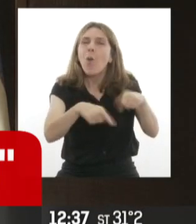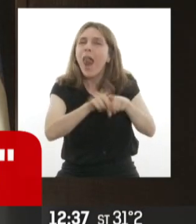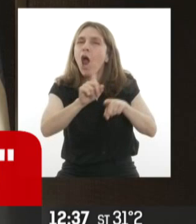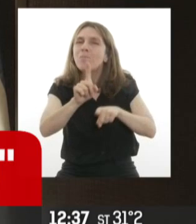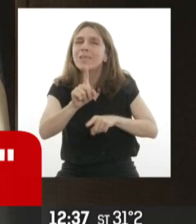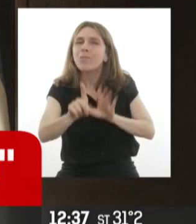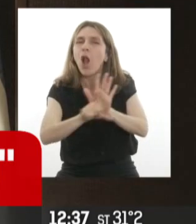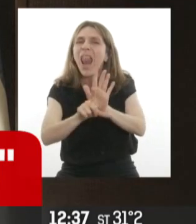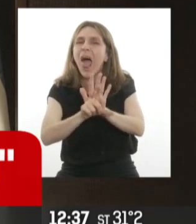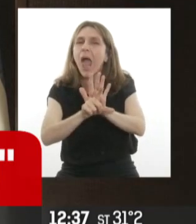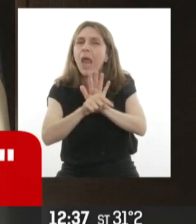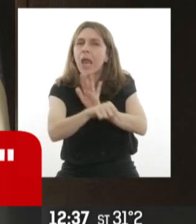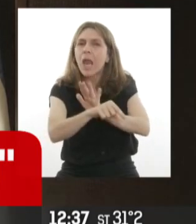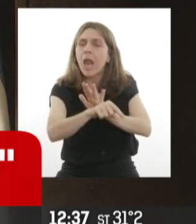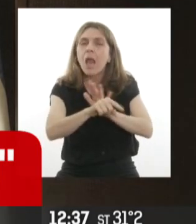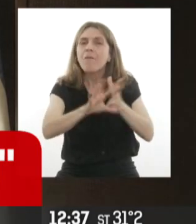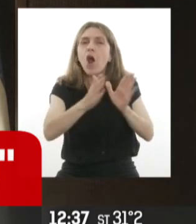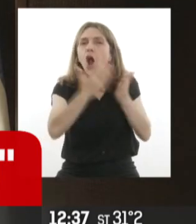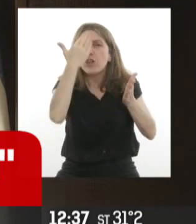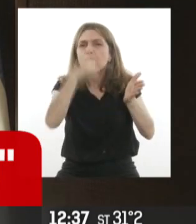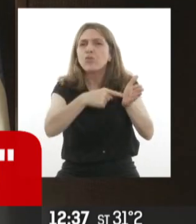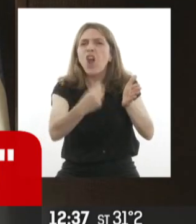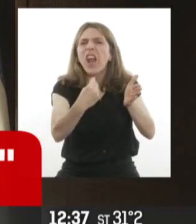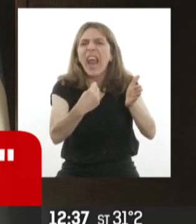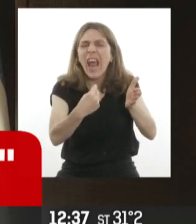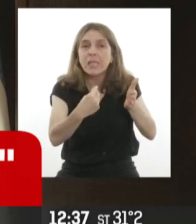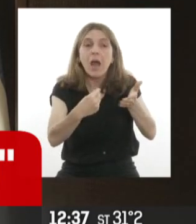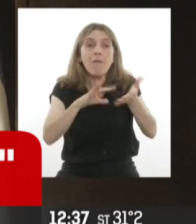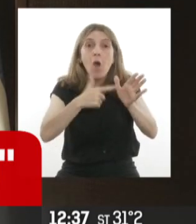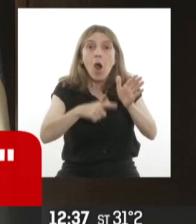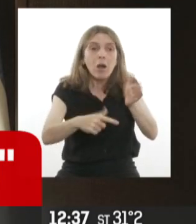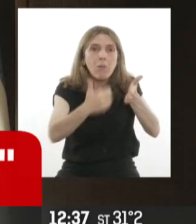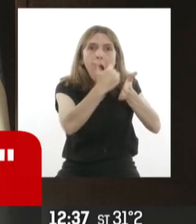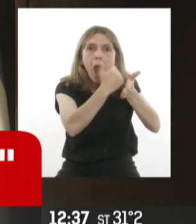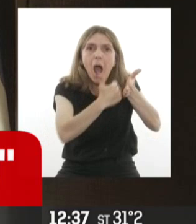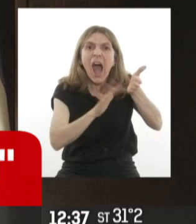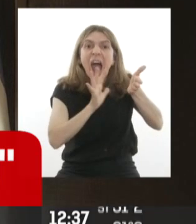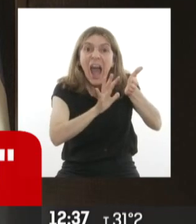Una constitución es el contrato que firma una sociedad para ver cómo quiere avanzar.